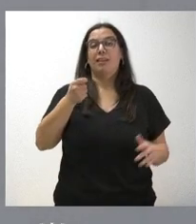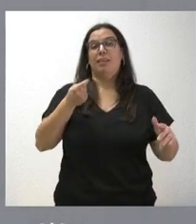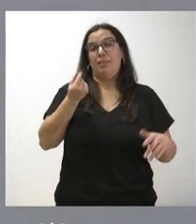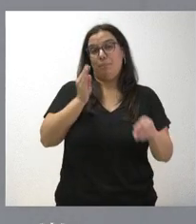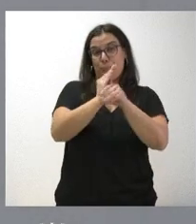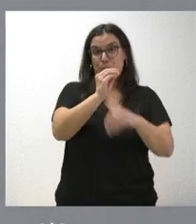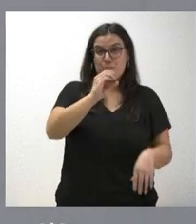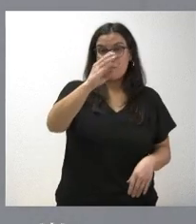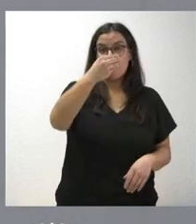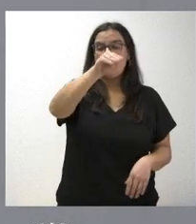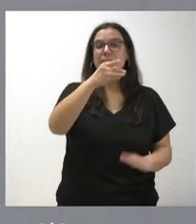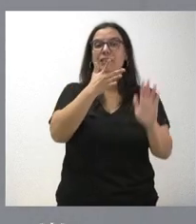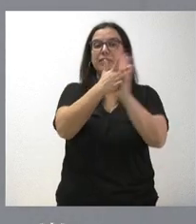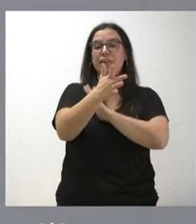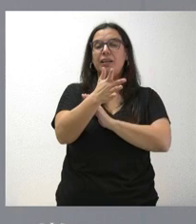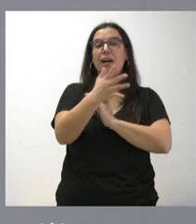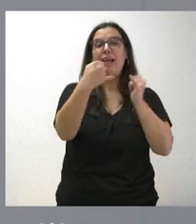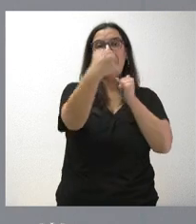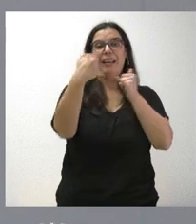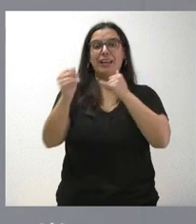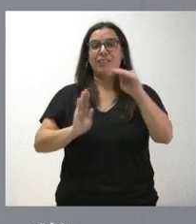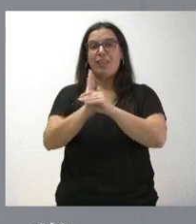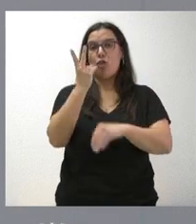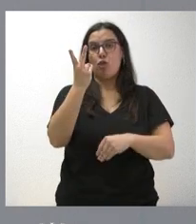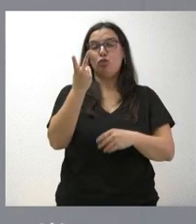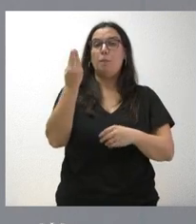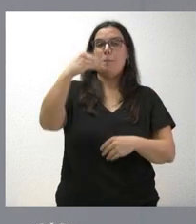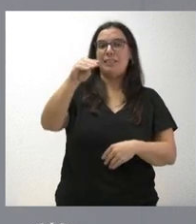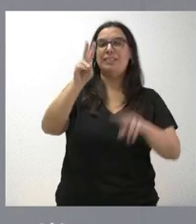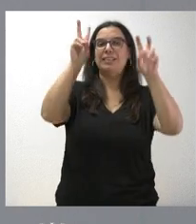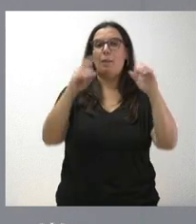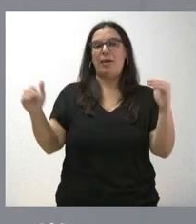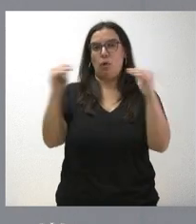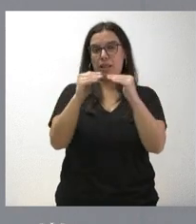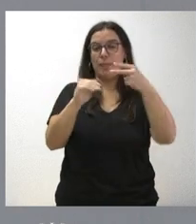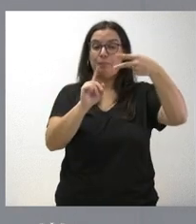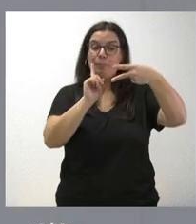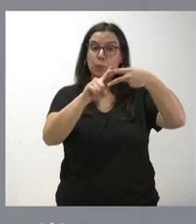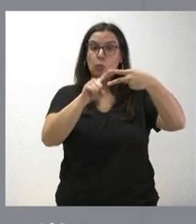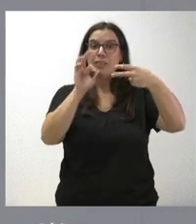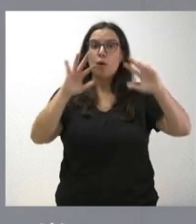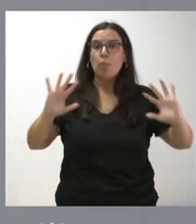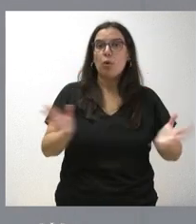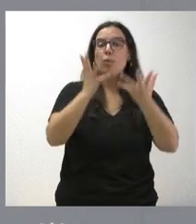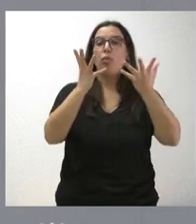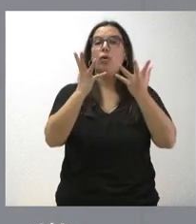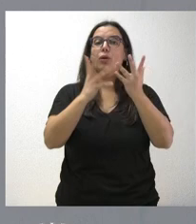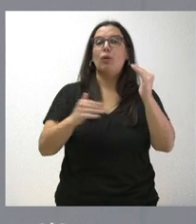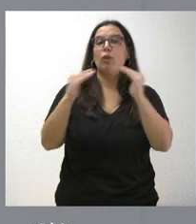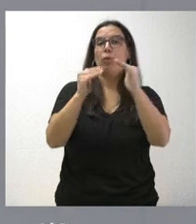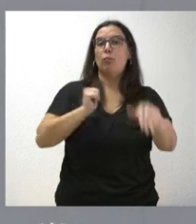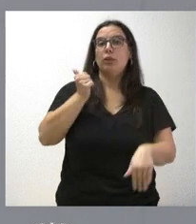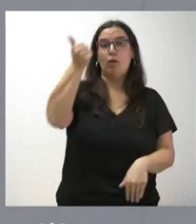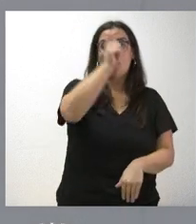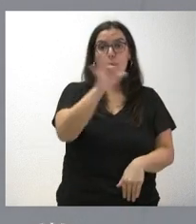permite incorporar dos nuevas líneas de financiación en materia de igualdad una dirigida a la promoción de la igualdad de oportunidades entre